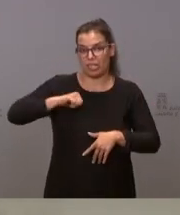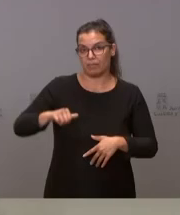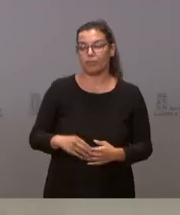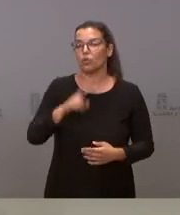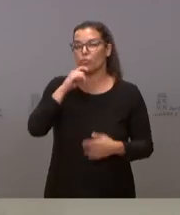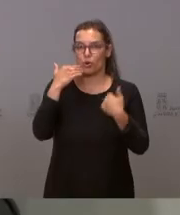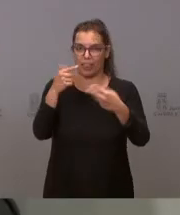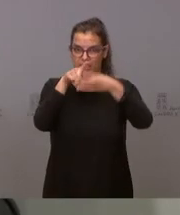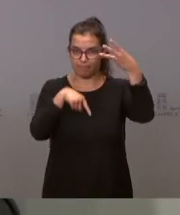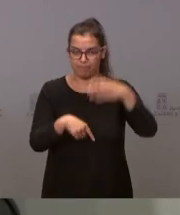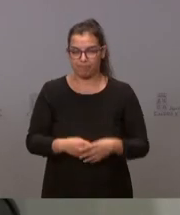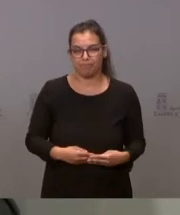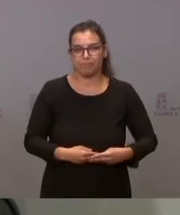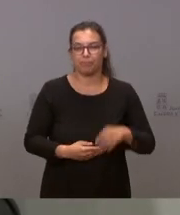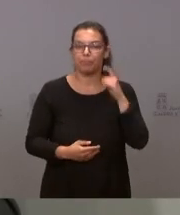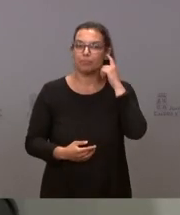Gracias.